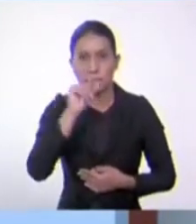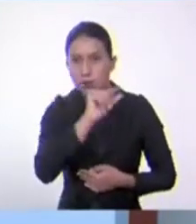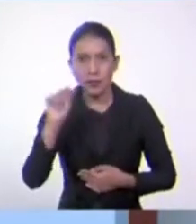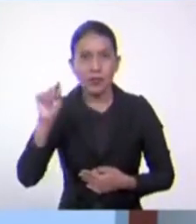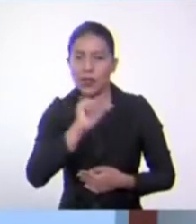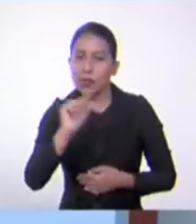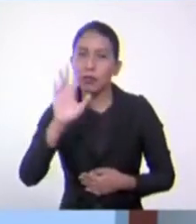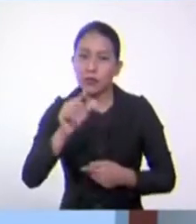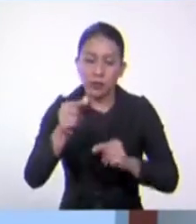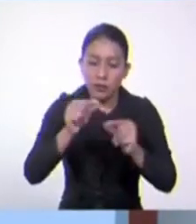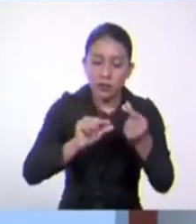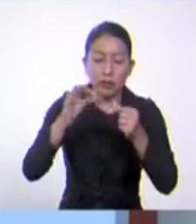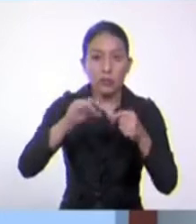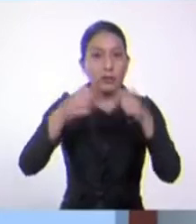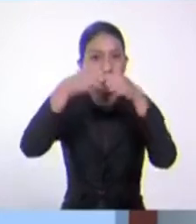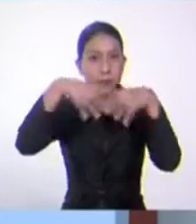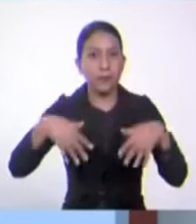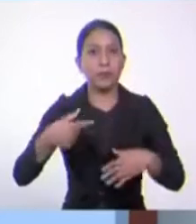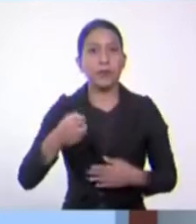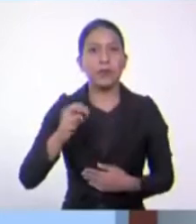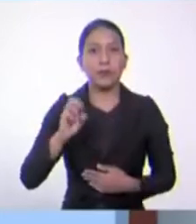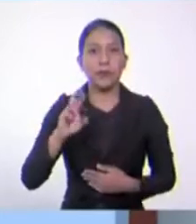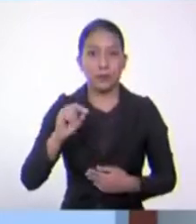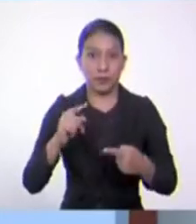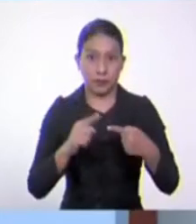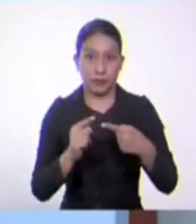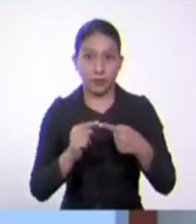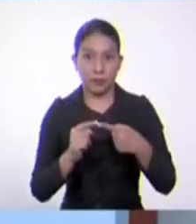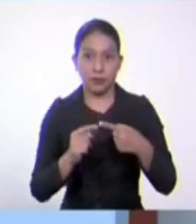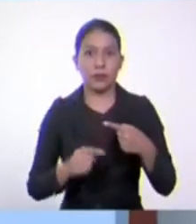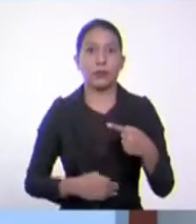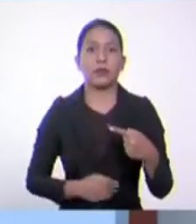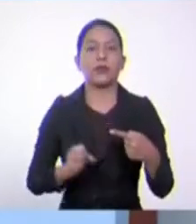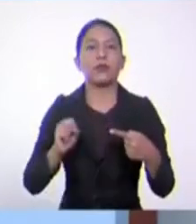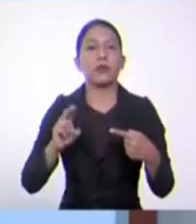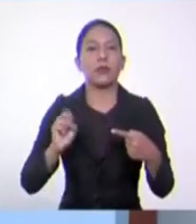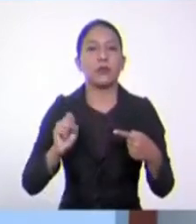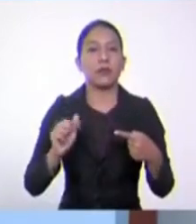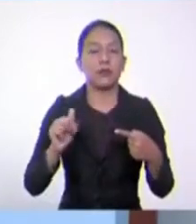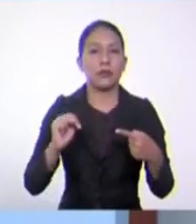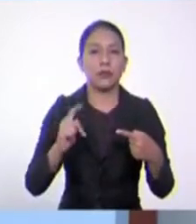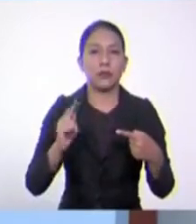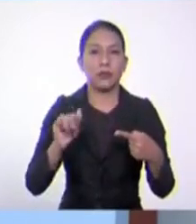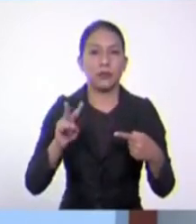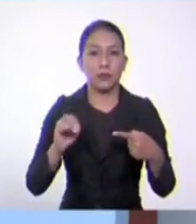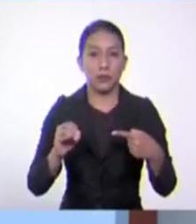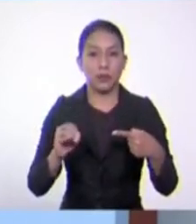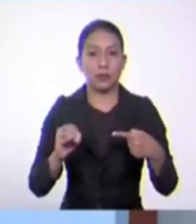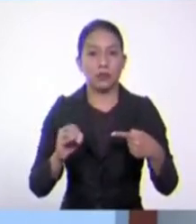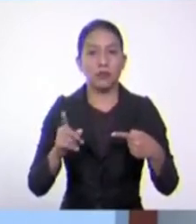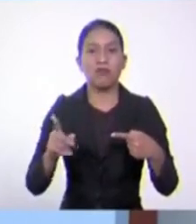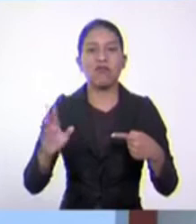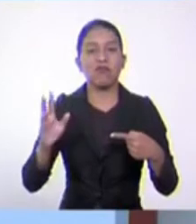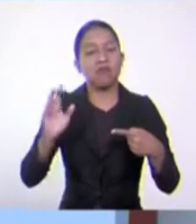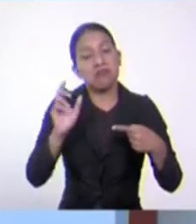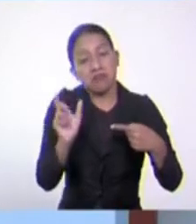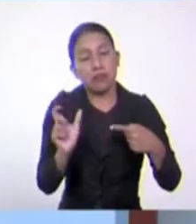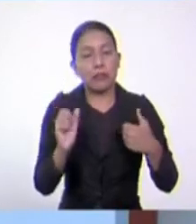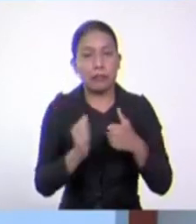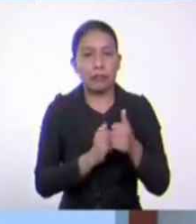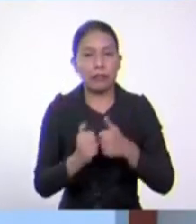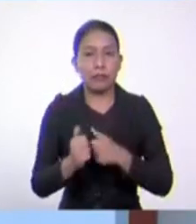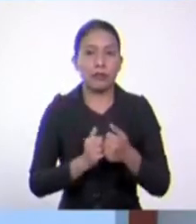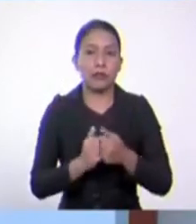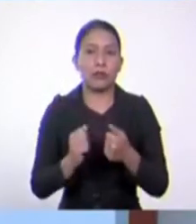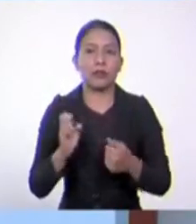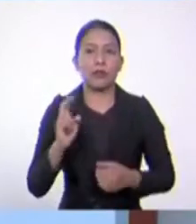deben estar estructurados por el género, que representa el sustantivo, que es una figura gramatical que denota una